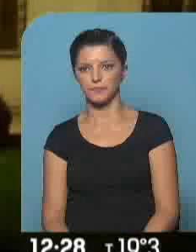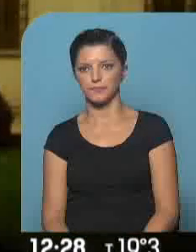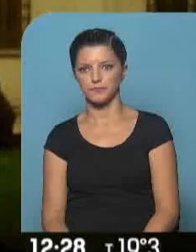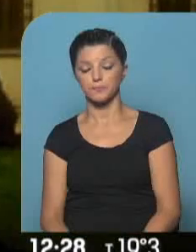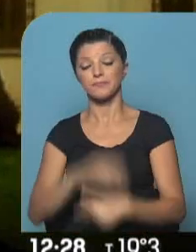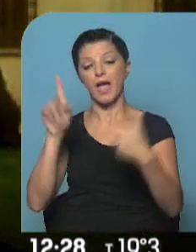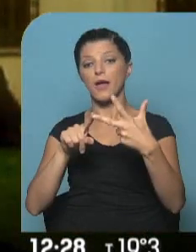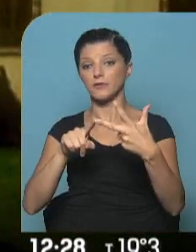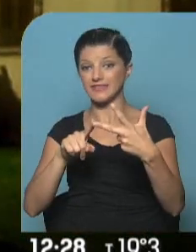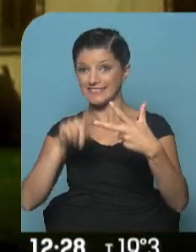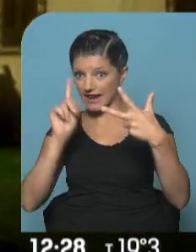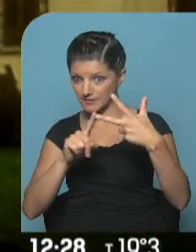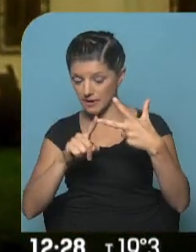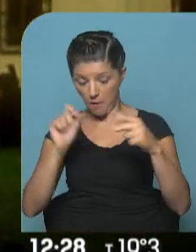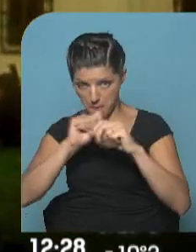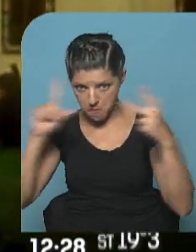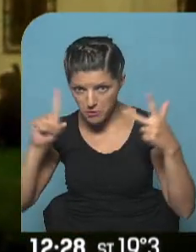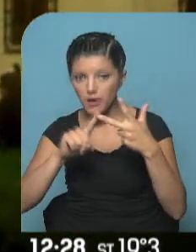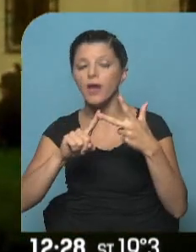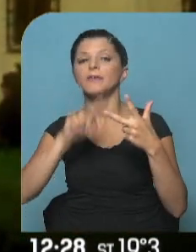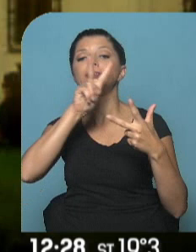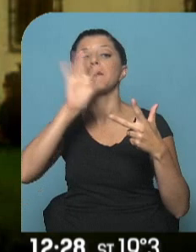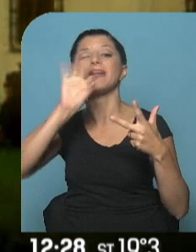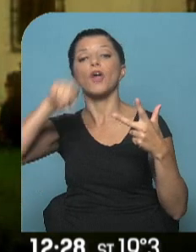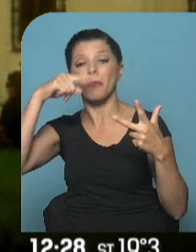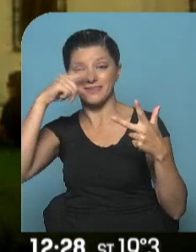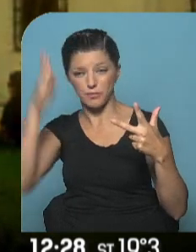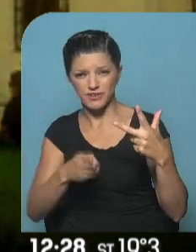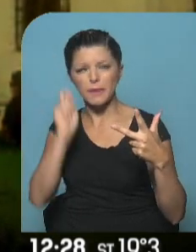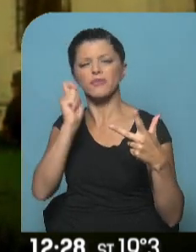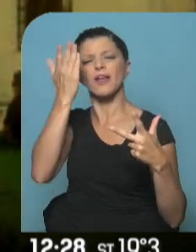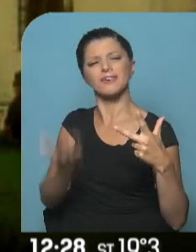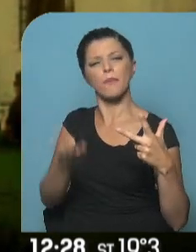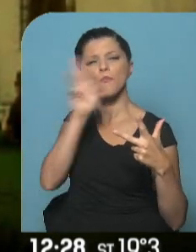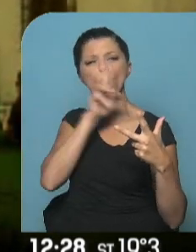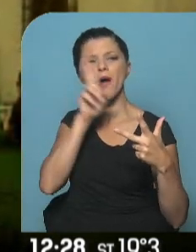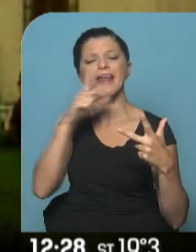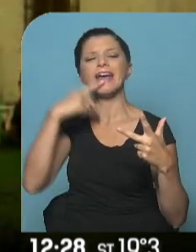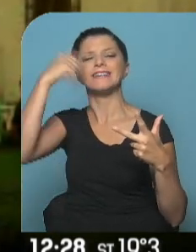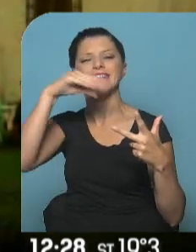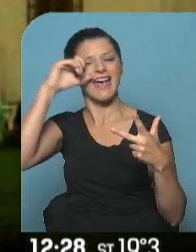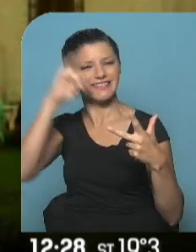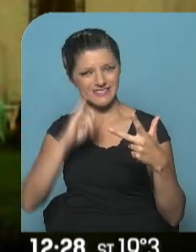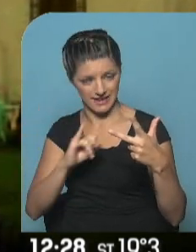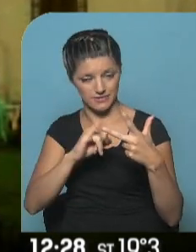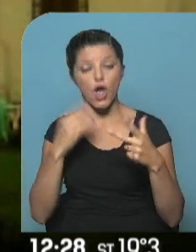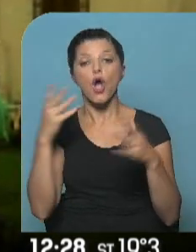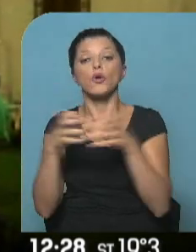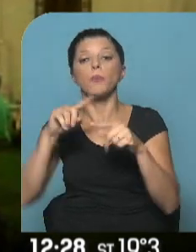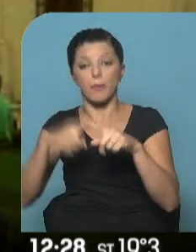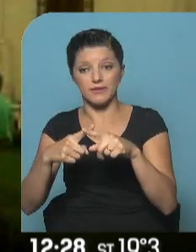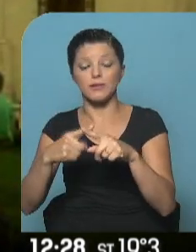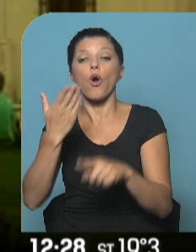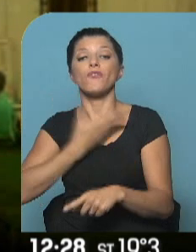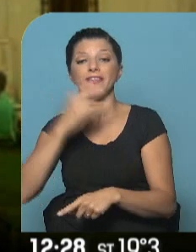En un sorpresivo tercer lugar, con el 20,7%, se ubicó Beatriz Sánchez, candidata del Frente Amplio, una coalición de izquierda